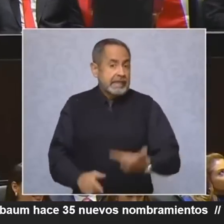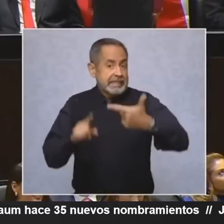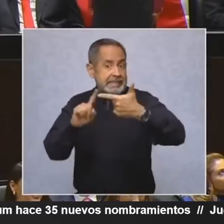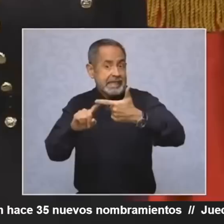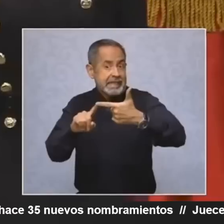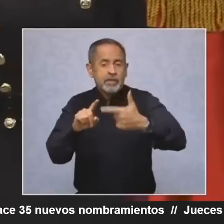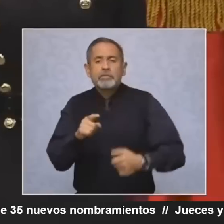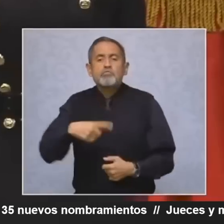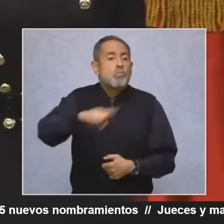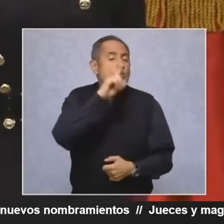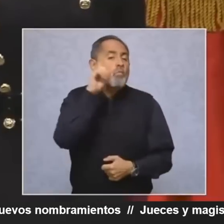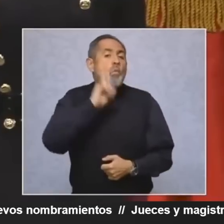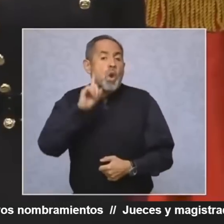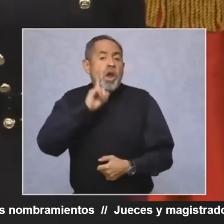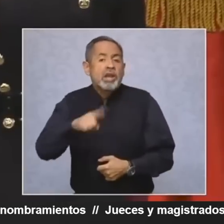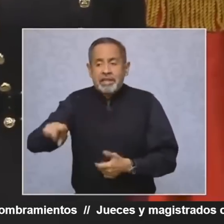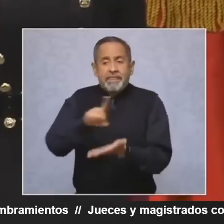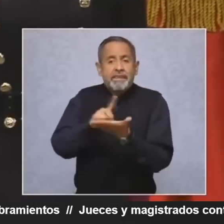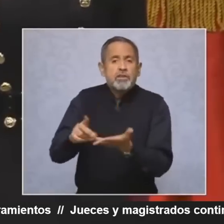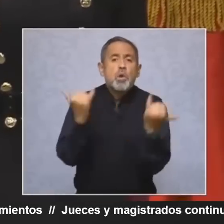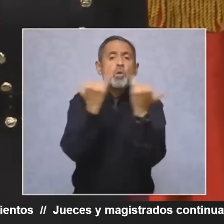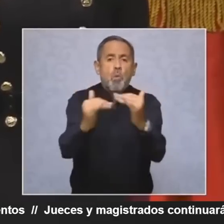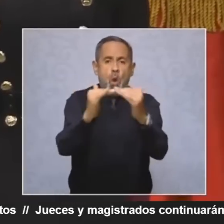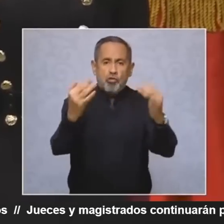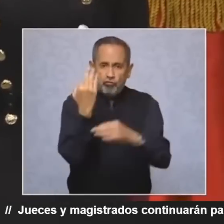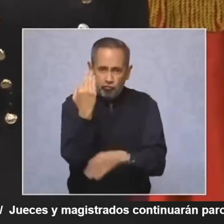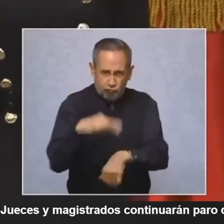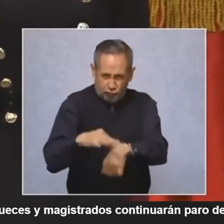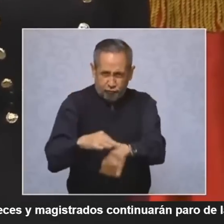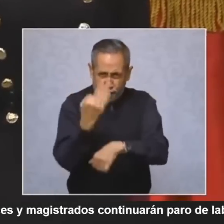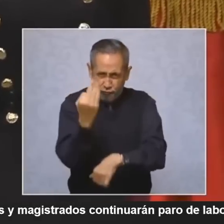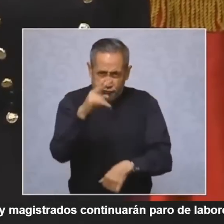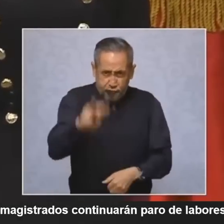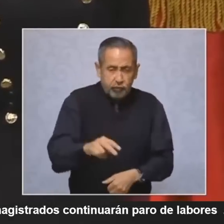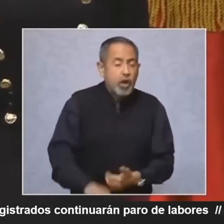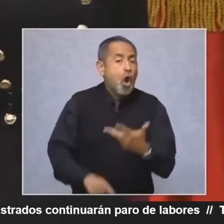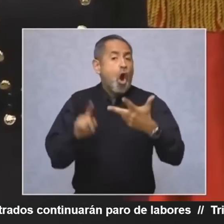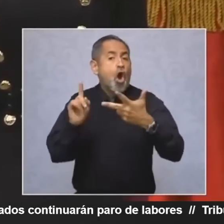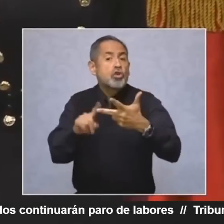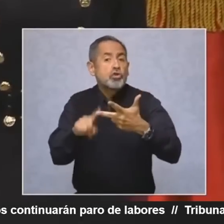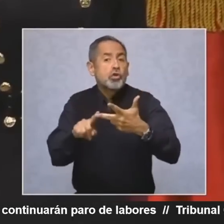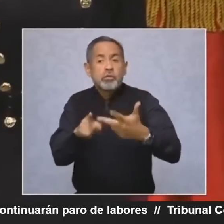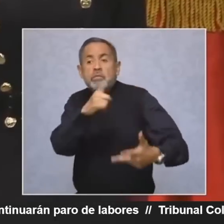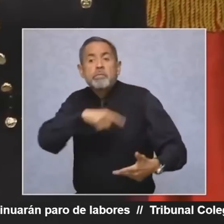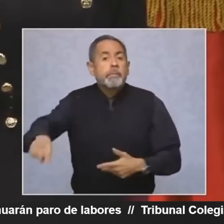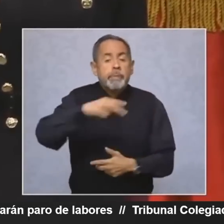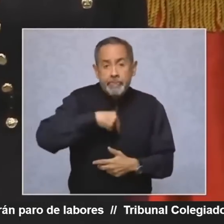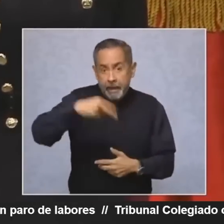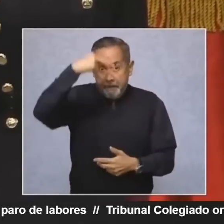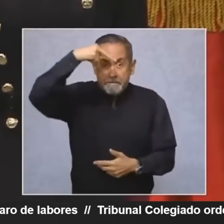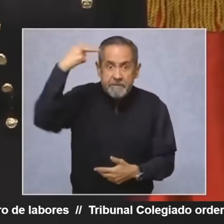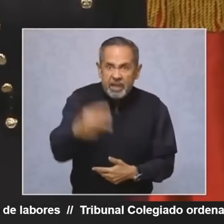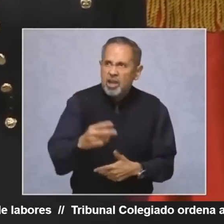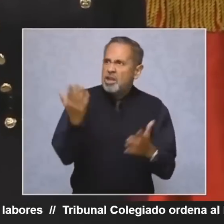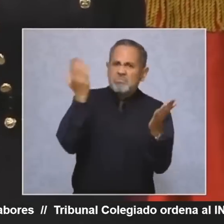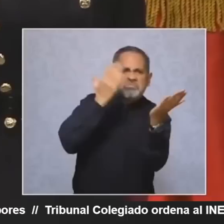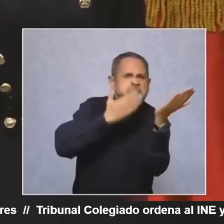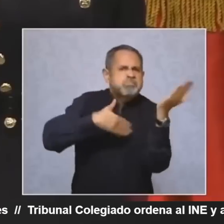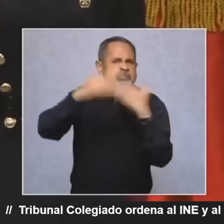Las mujeres tenemos derecho a la igualdad sustantiva. 8. México es un país